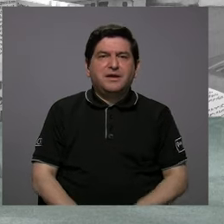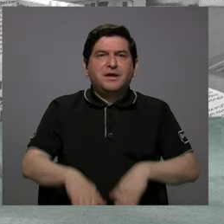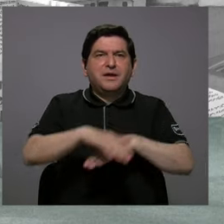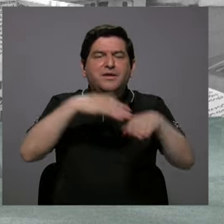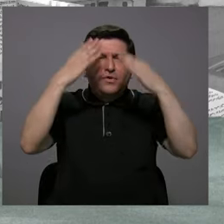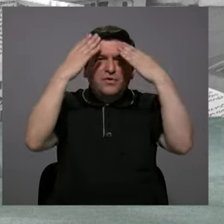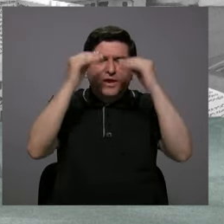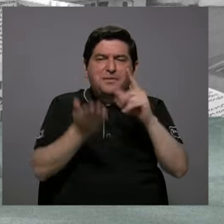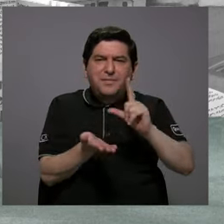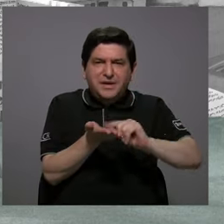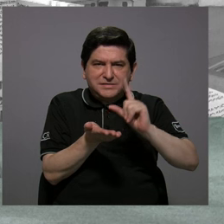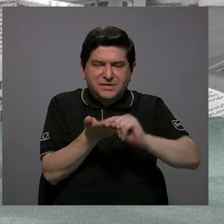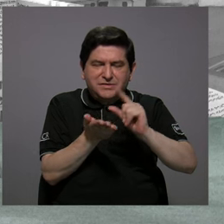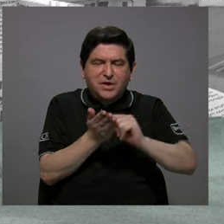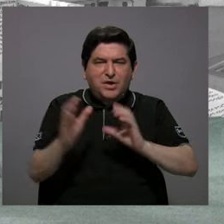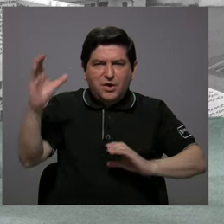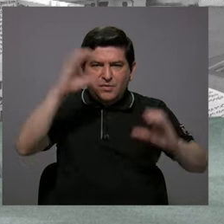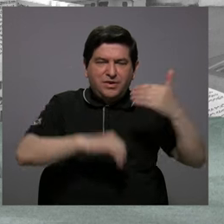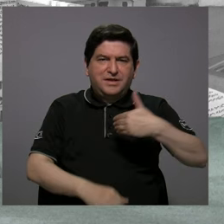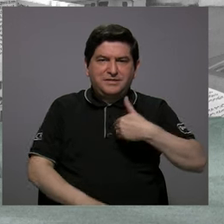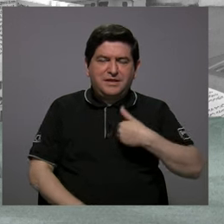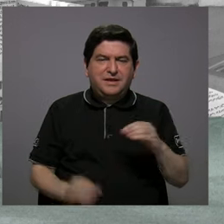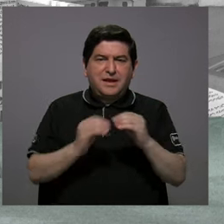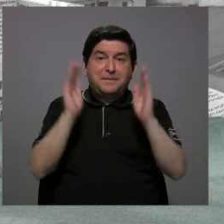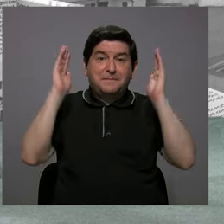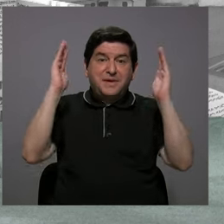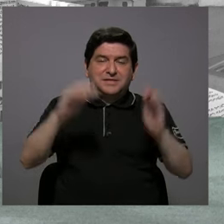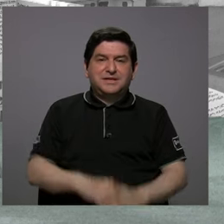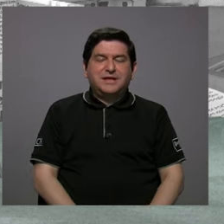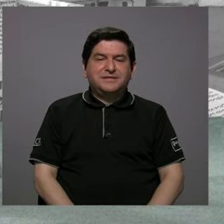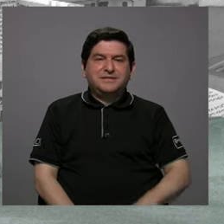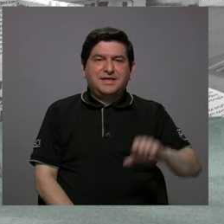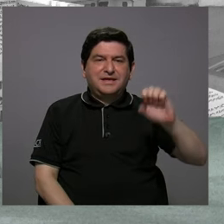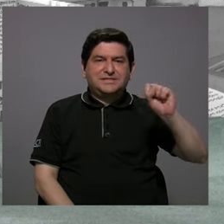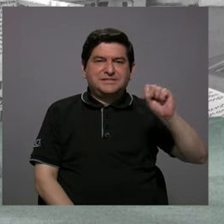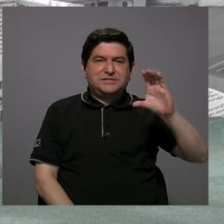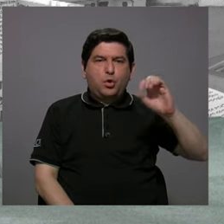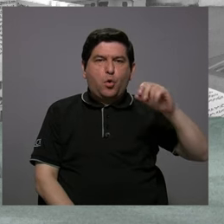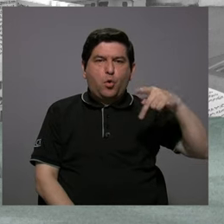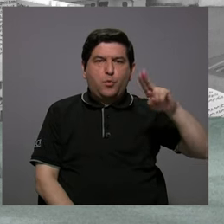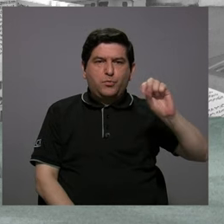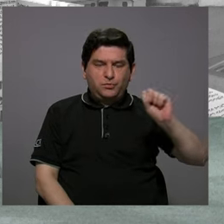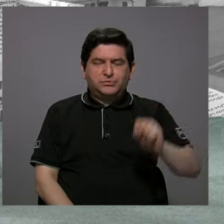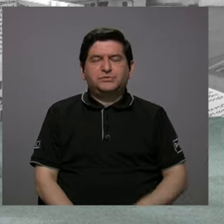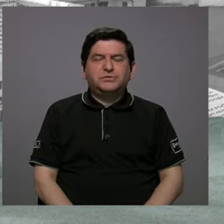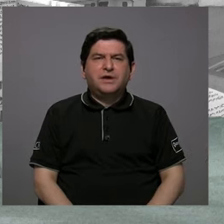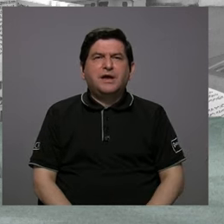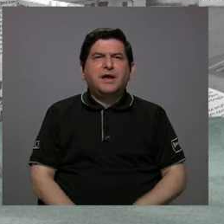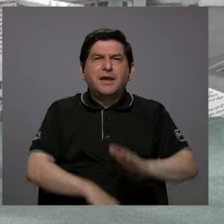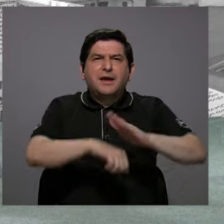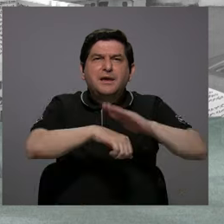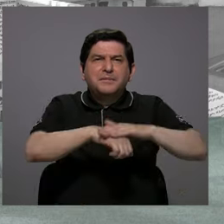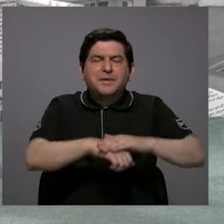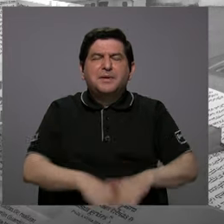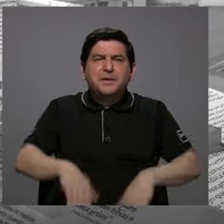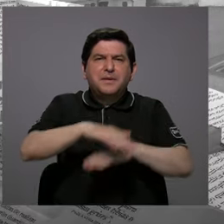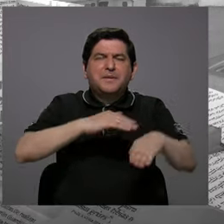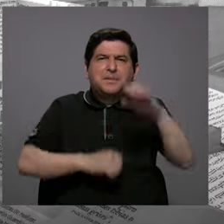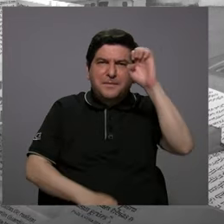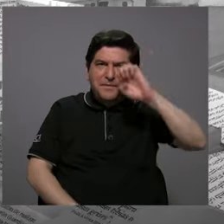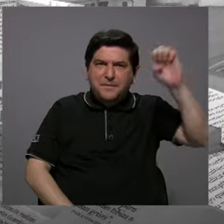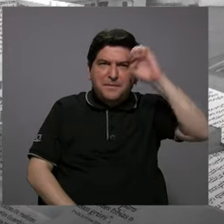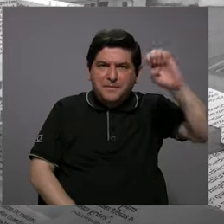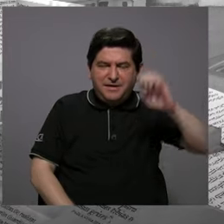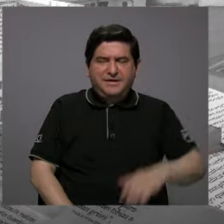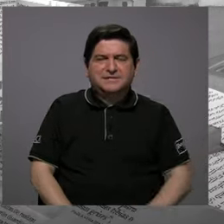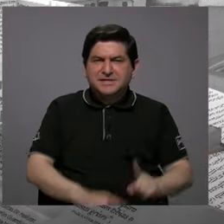datos de publicaciones científicas tenemos la más grande que es scopus en las bases de patentes hay bases de europeas como